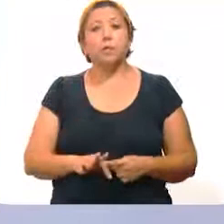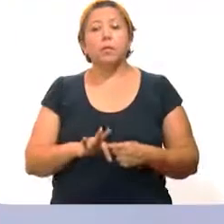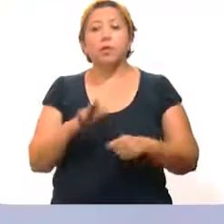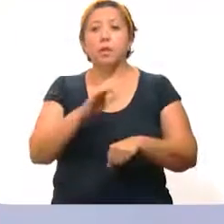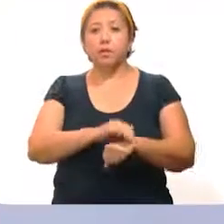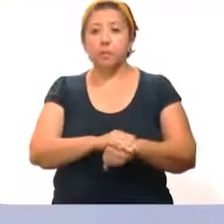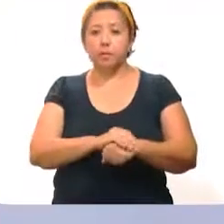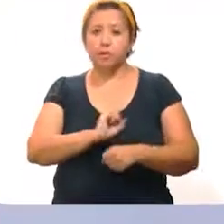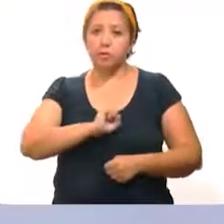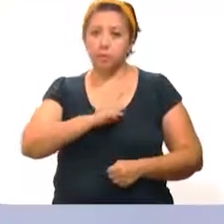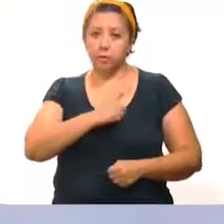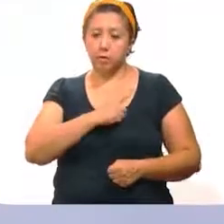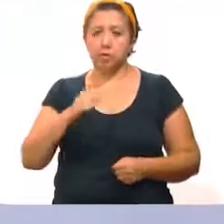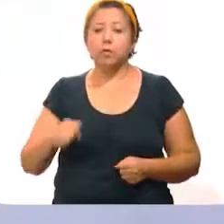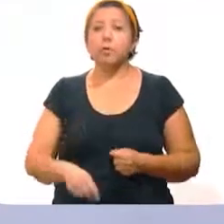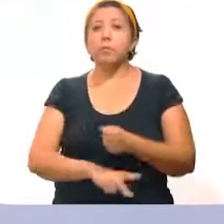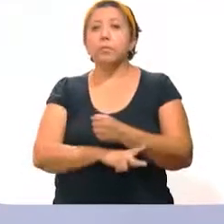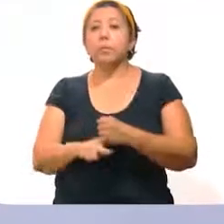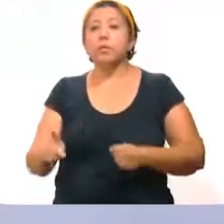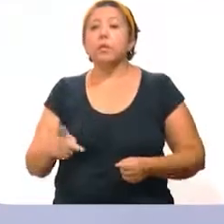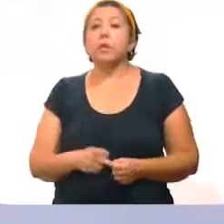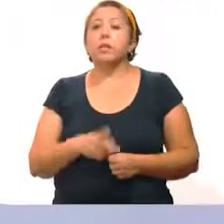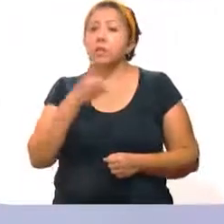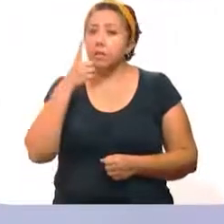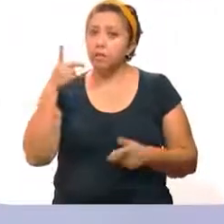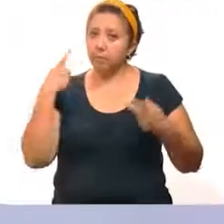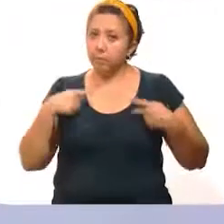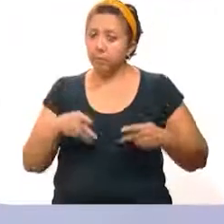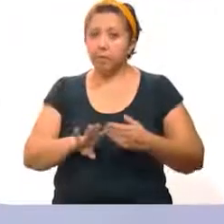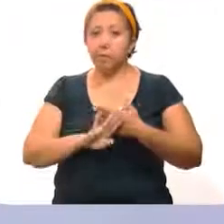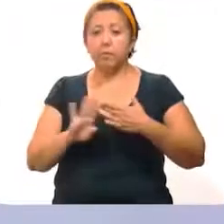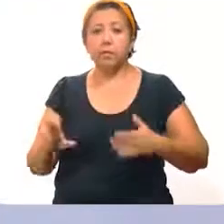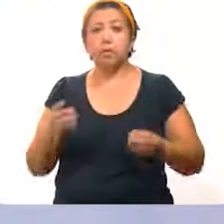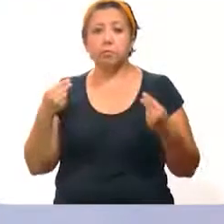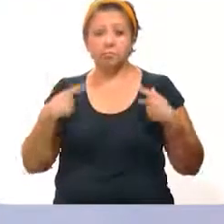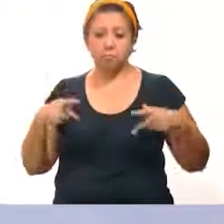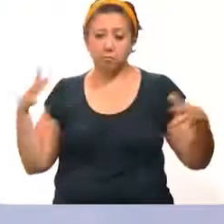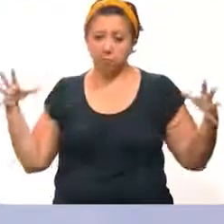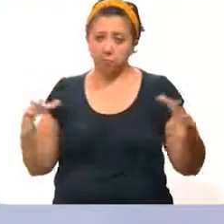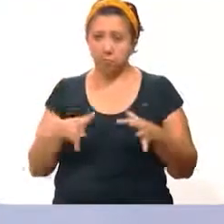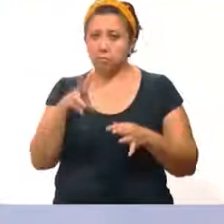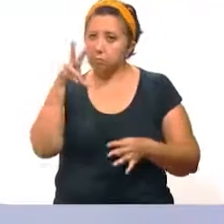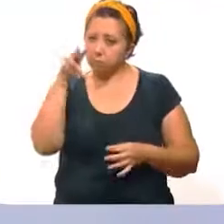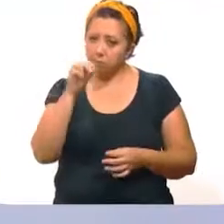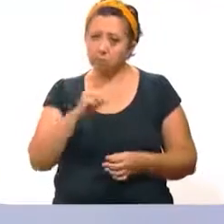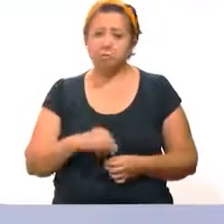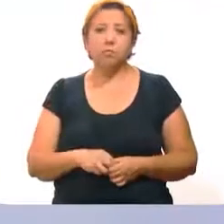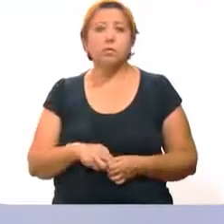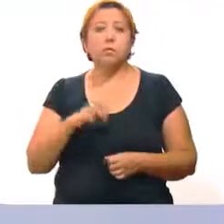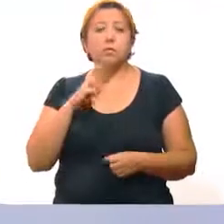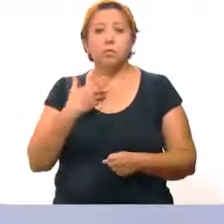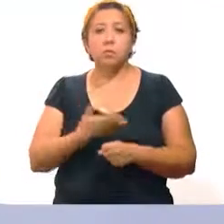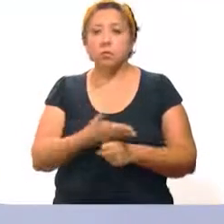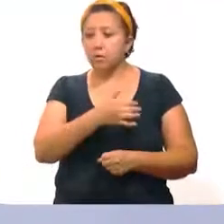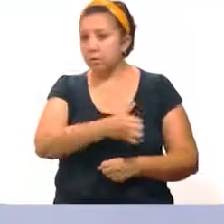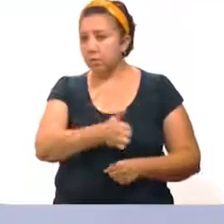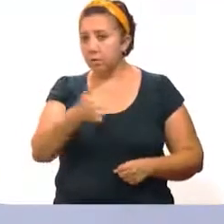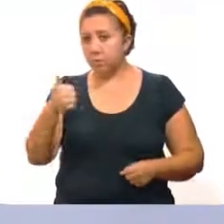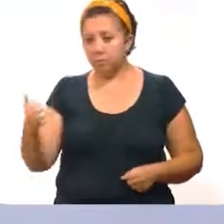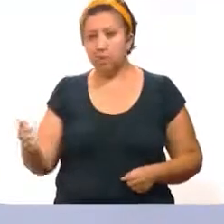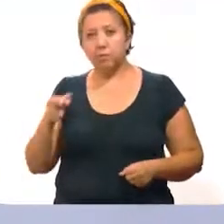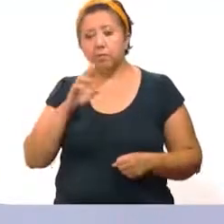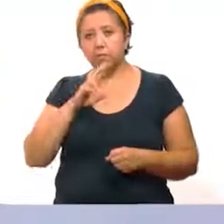de los amigos de la salud en las playas para seguir invitando a la gente a evitar lugares concurridos, promover la responsabilidad individual